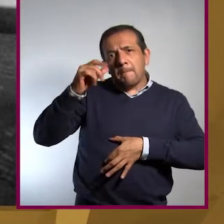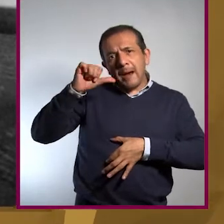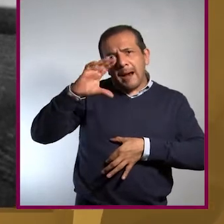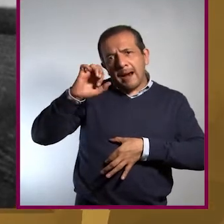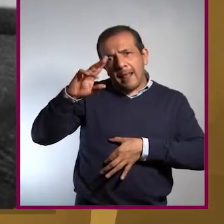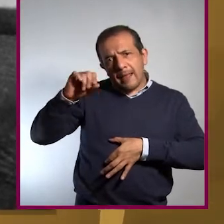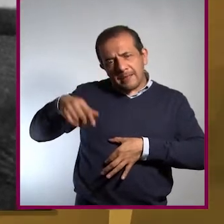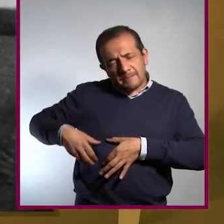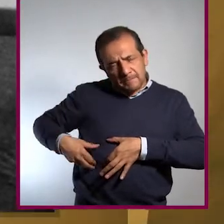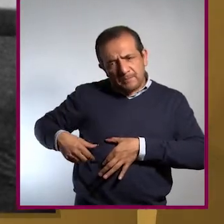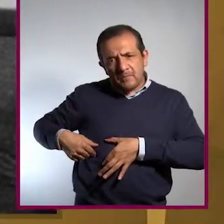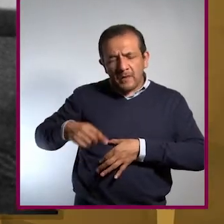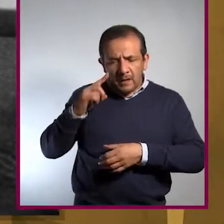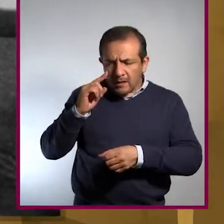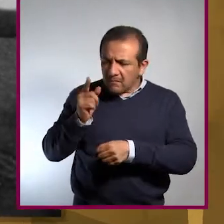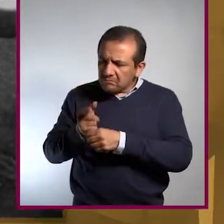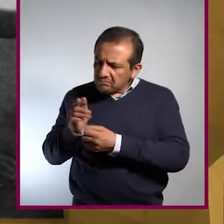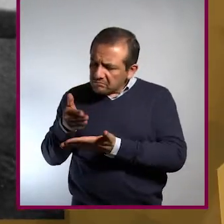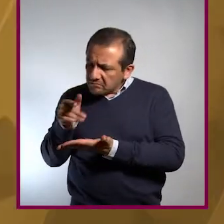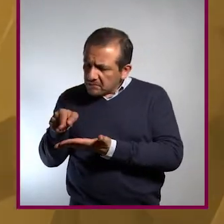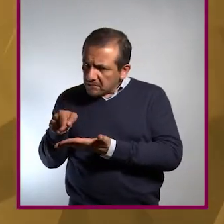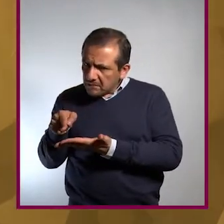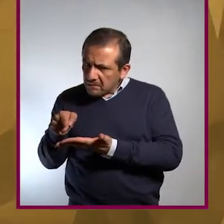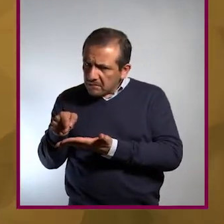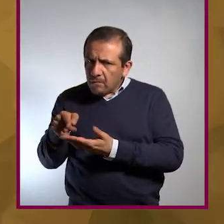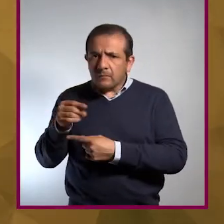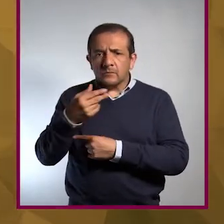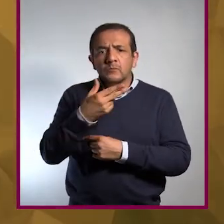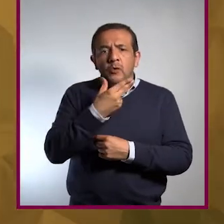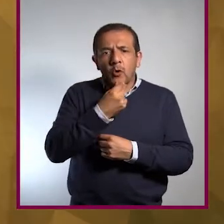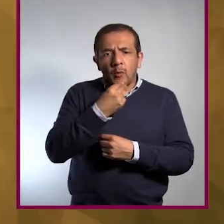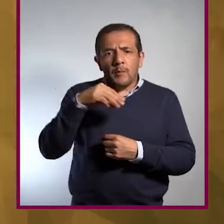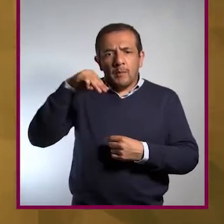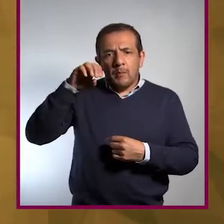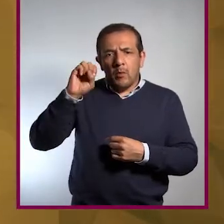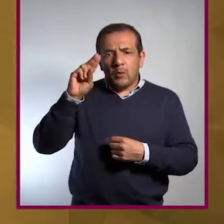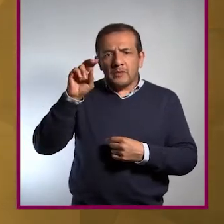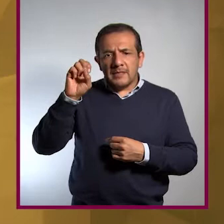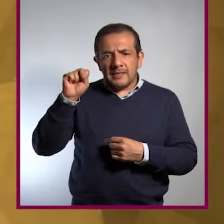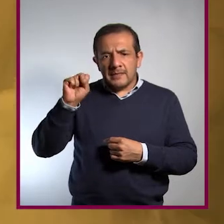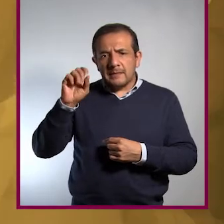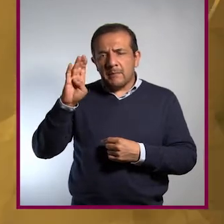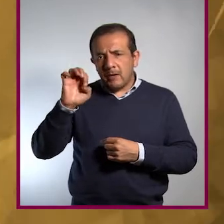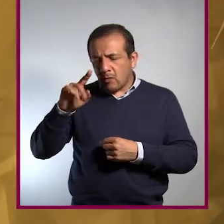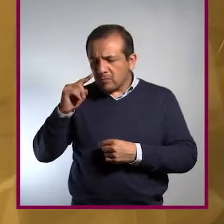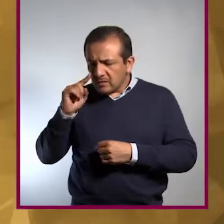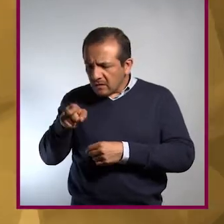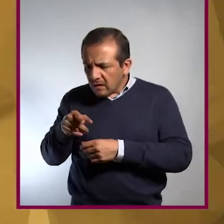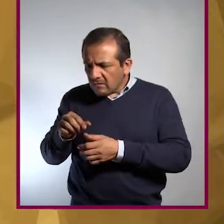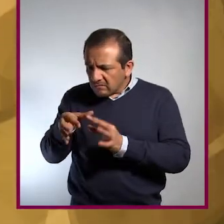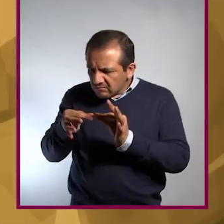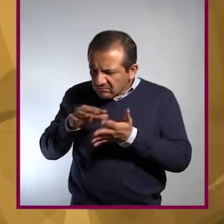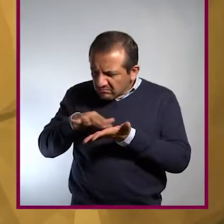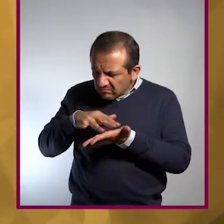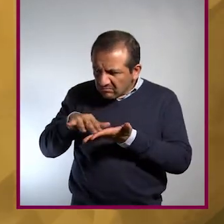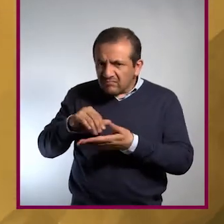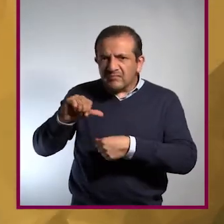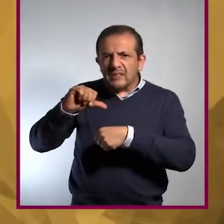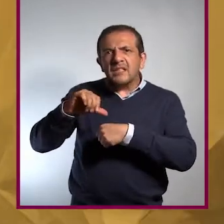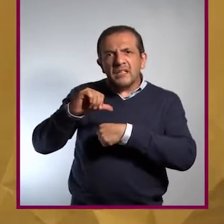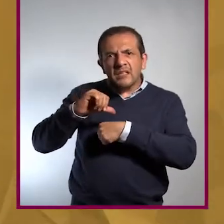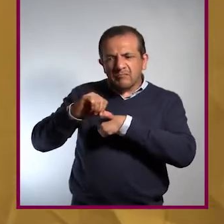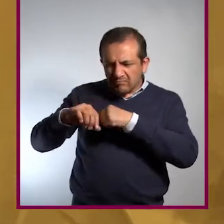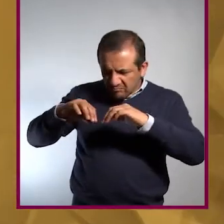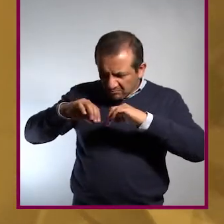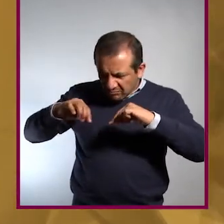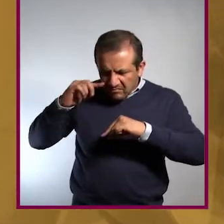se encontró con un artículo del médico Moses Barrow sobre una autopsia enfocada en